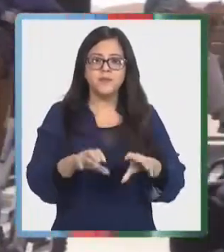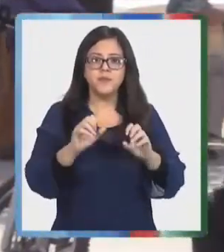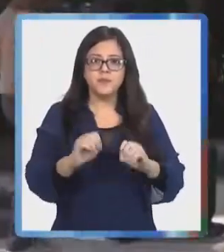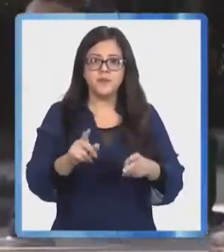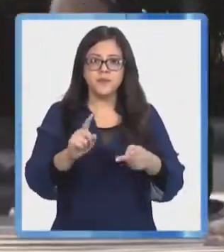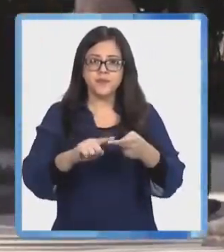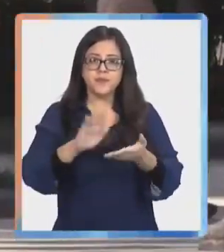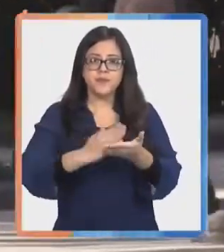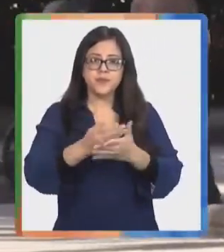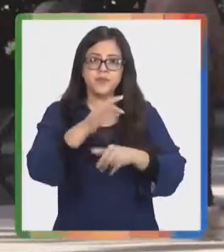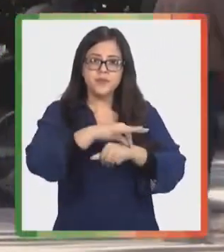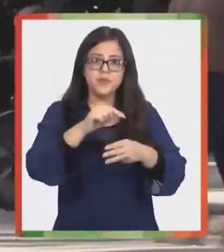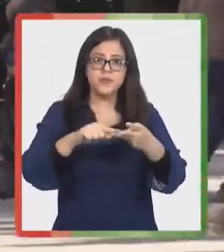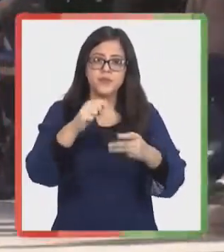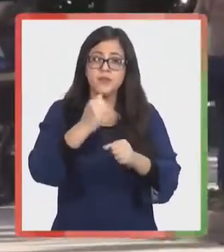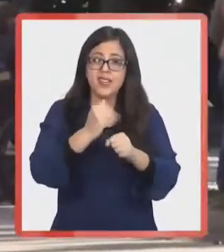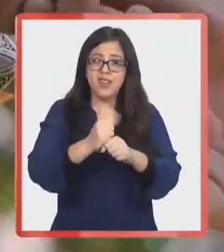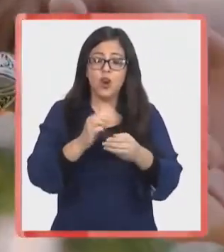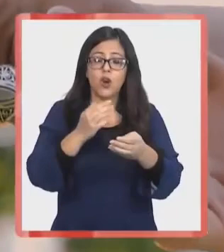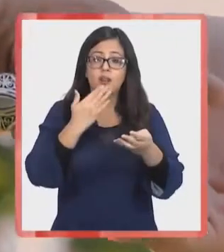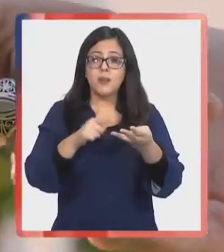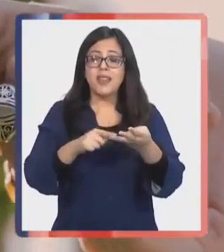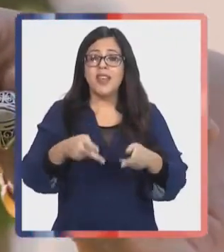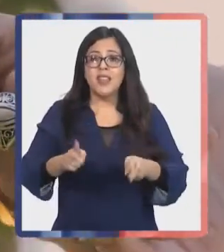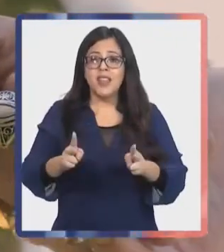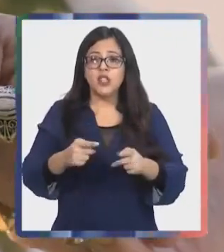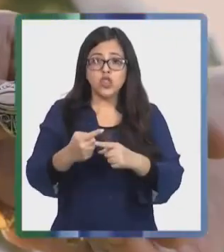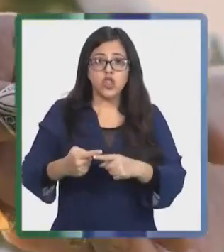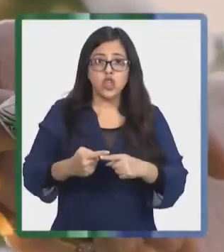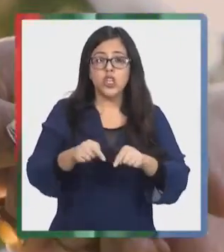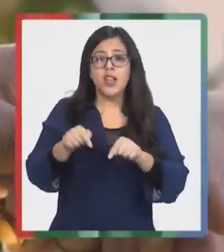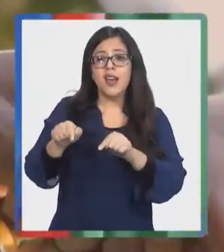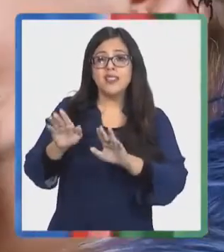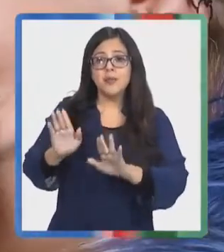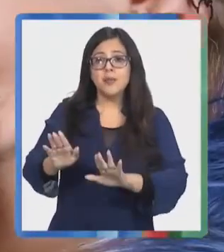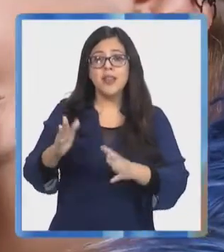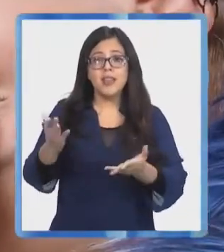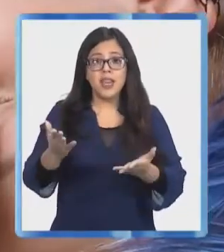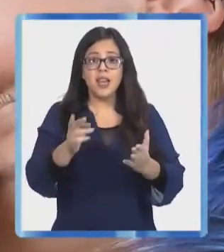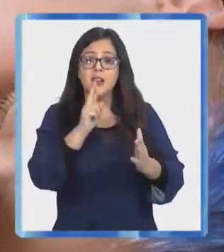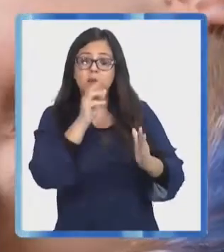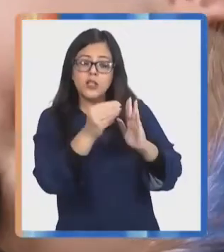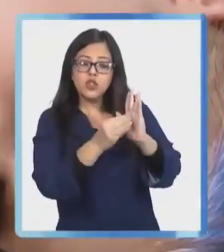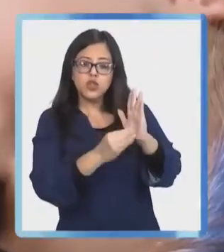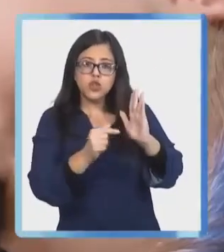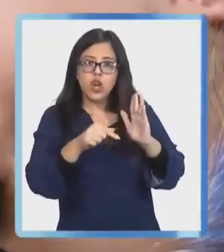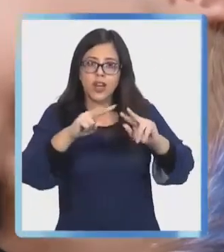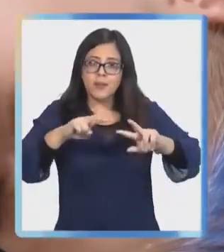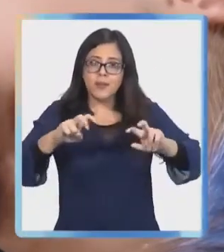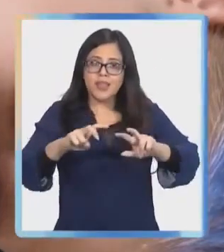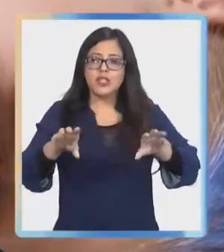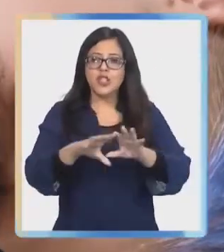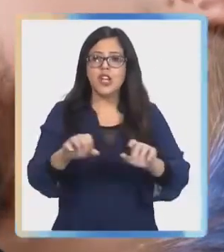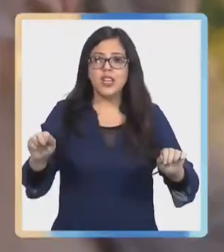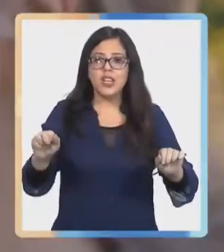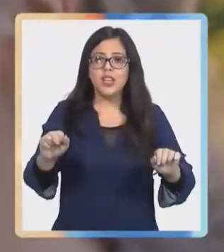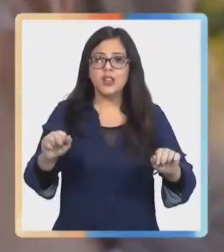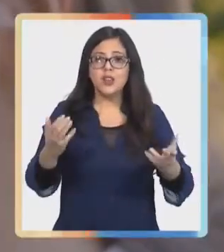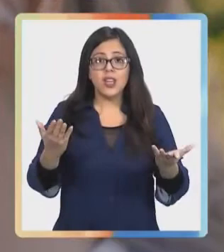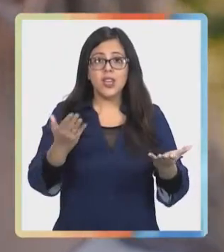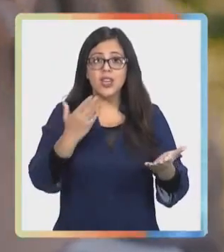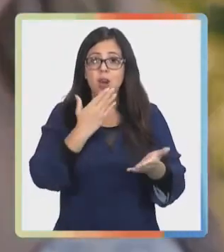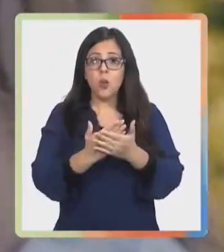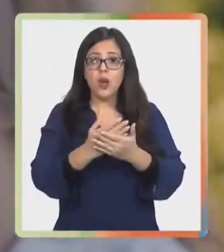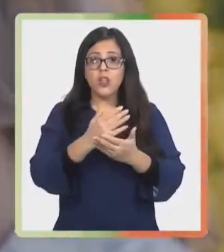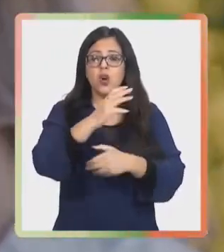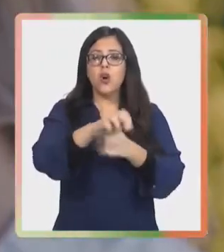educación, salud, trabajo y derechos sociales. Se espera que los primeros resultados del estudio estén listos a comienzos